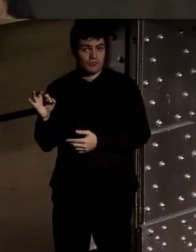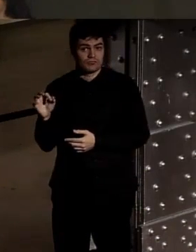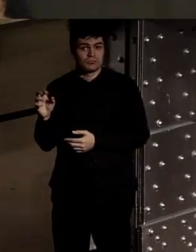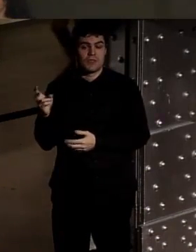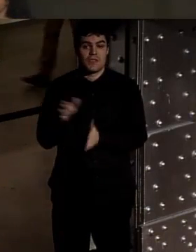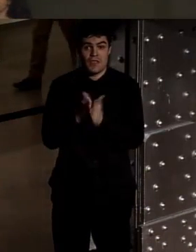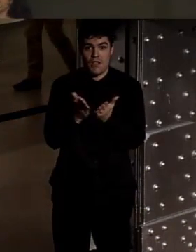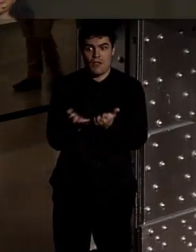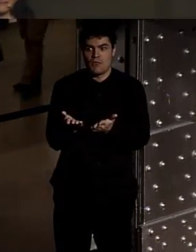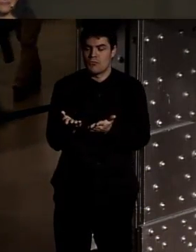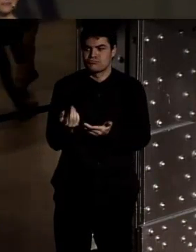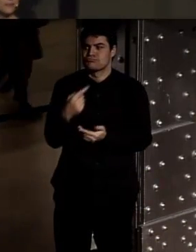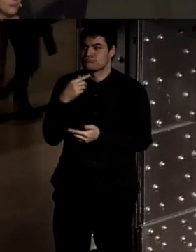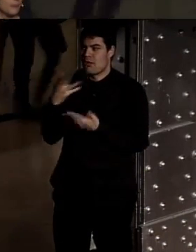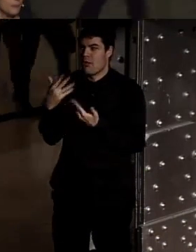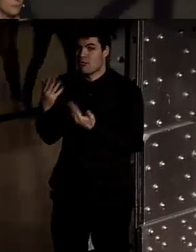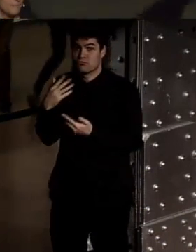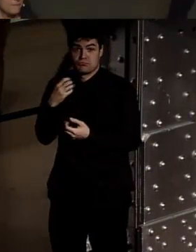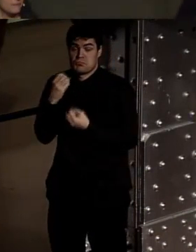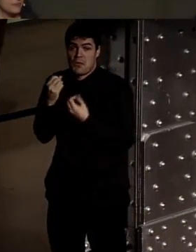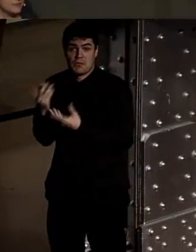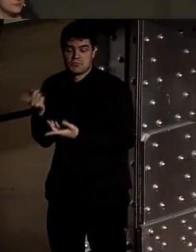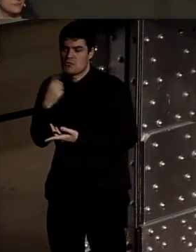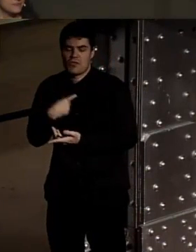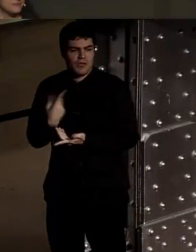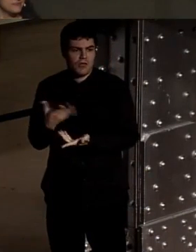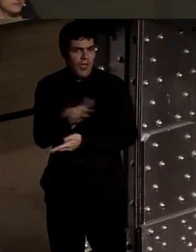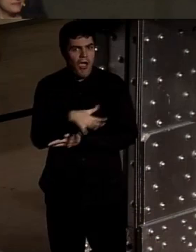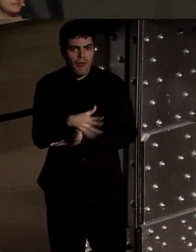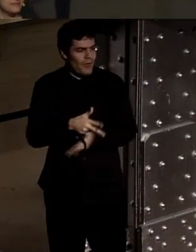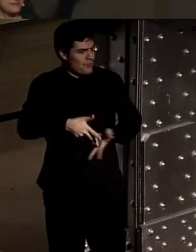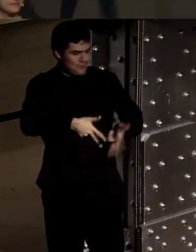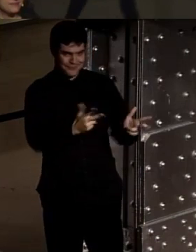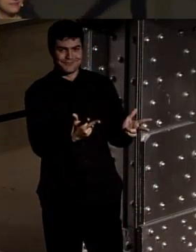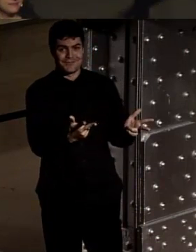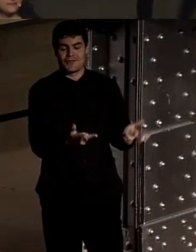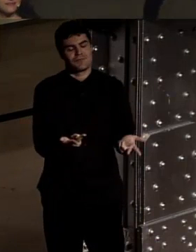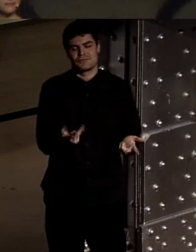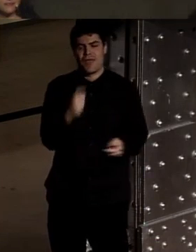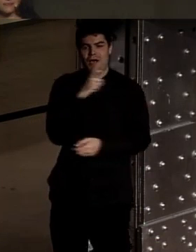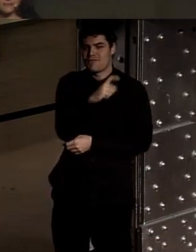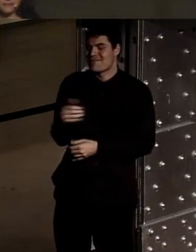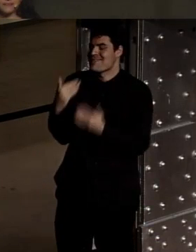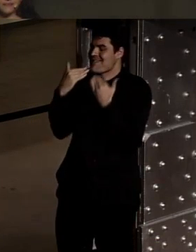nos dijeron que nos dejaban este espacio maravilloso. O sea, que de verdad que muchas gracias a la Fundación.